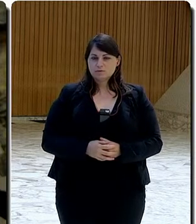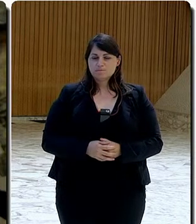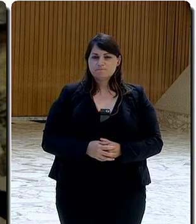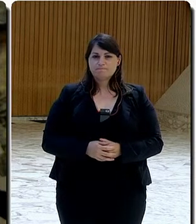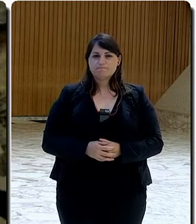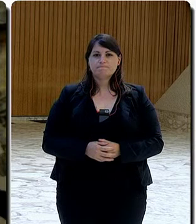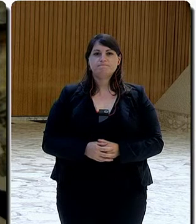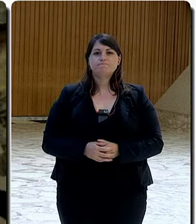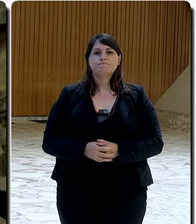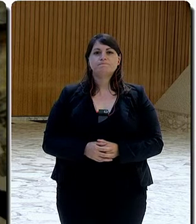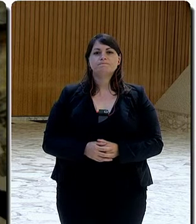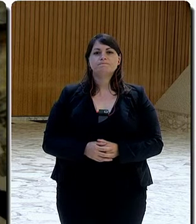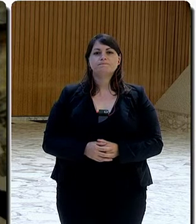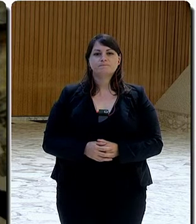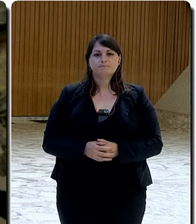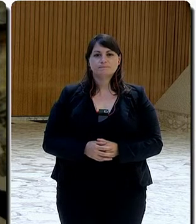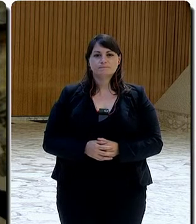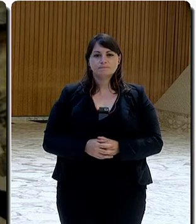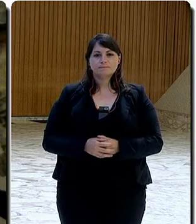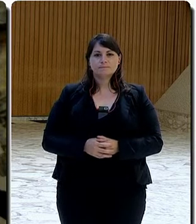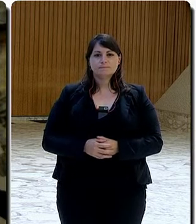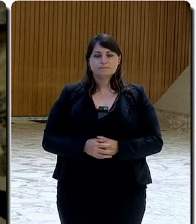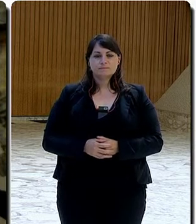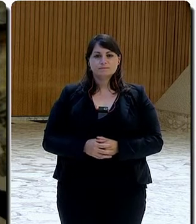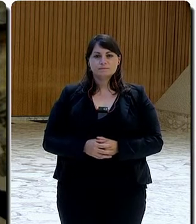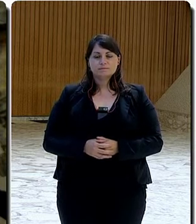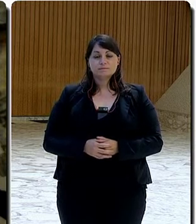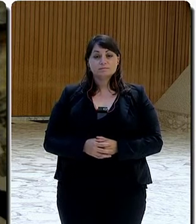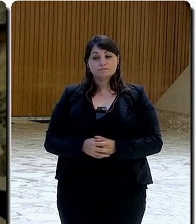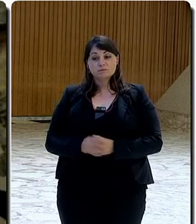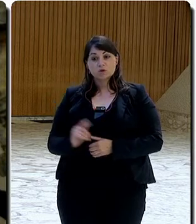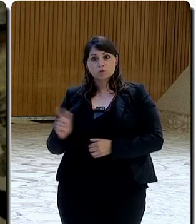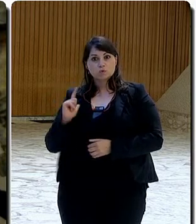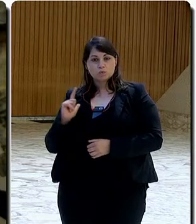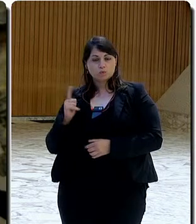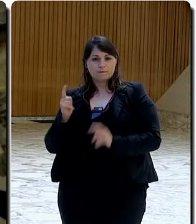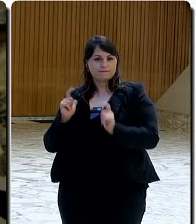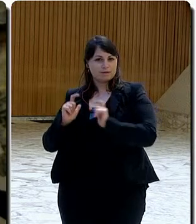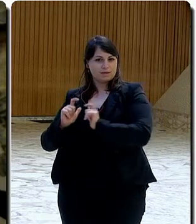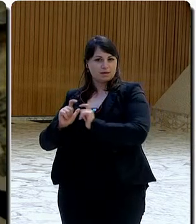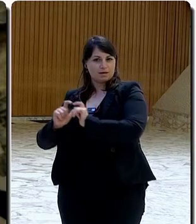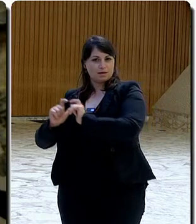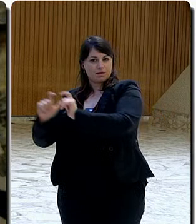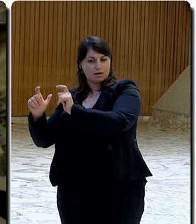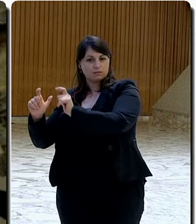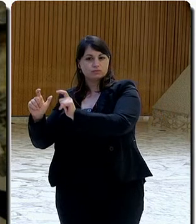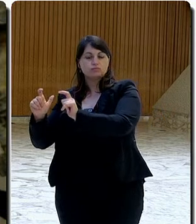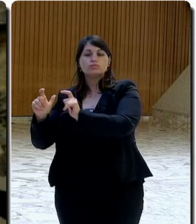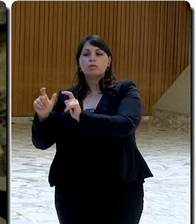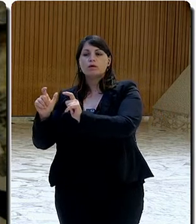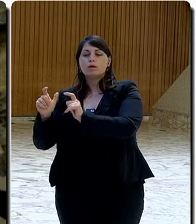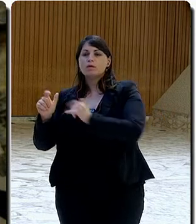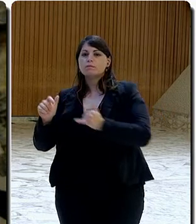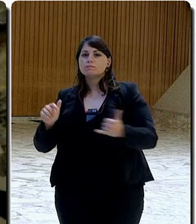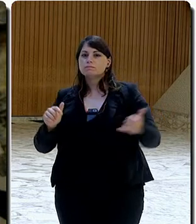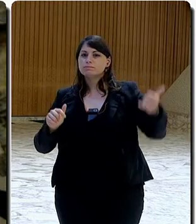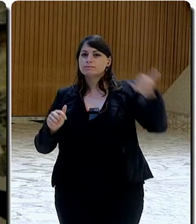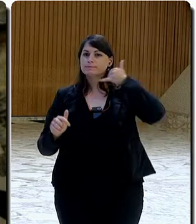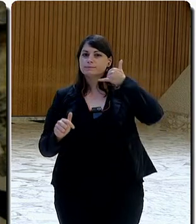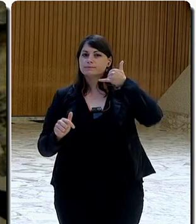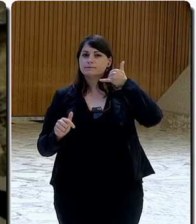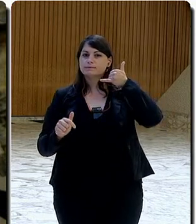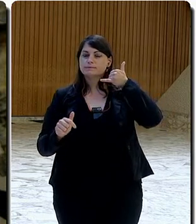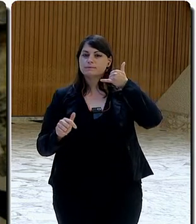Nosotros estábamos de viaje y recibimos la llamada de nuestro consuegro que nos comentó lo ocurrido y que